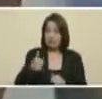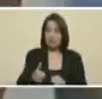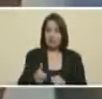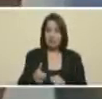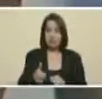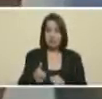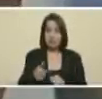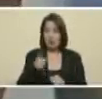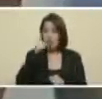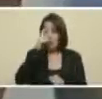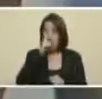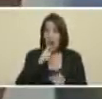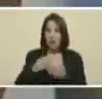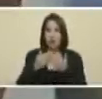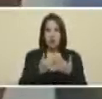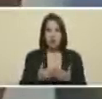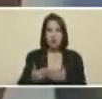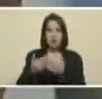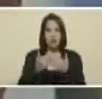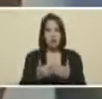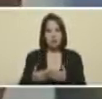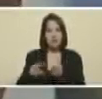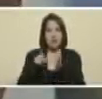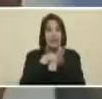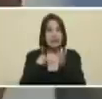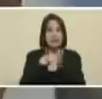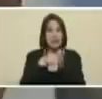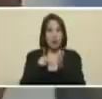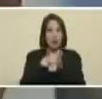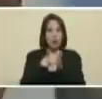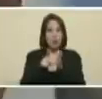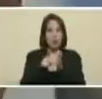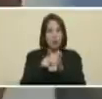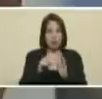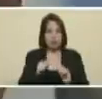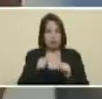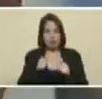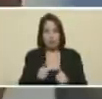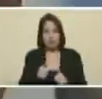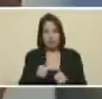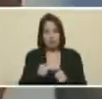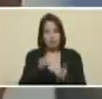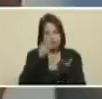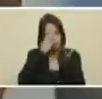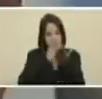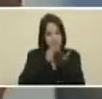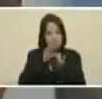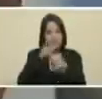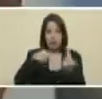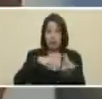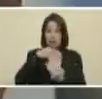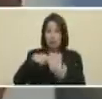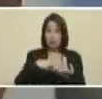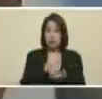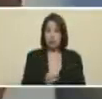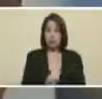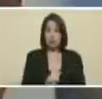Desde sus años de estudiante de educación media, por allá por la época de Pérez Jiménez,